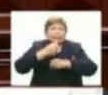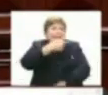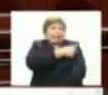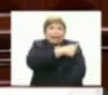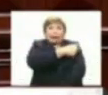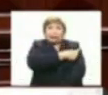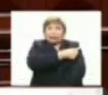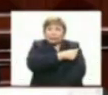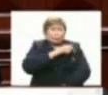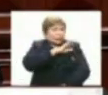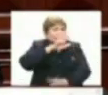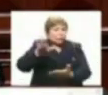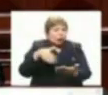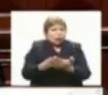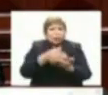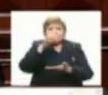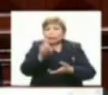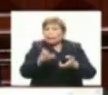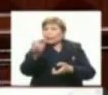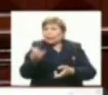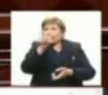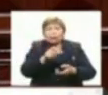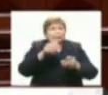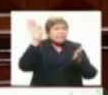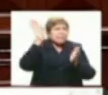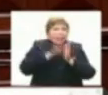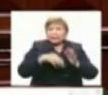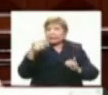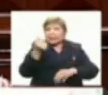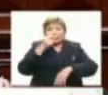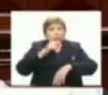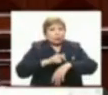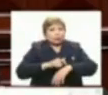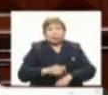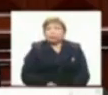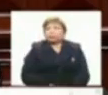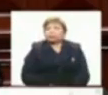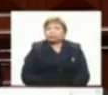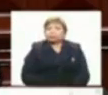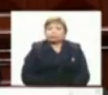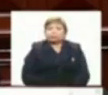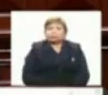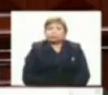vacunación de toda nuestra población en el menor tiempo posible.